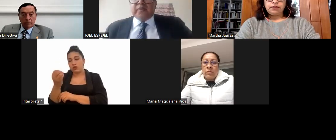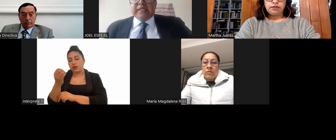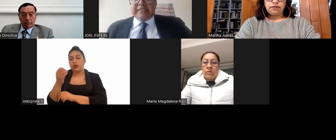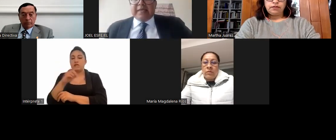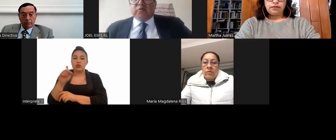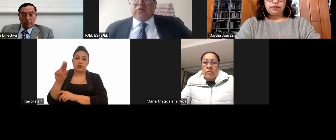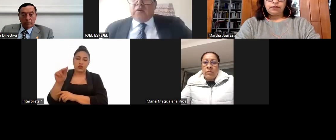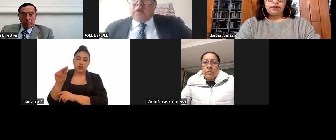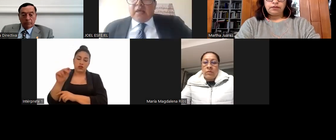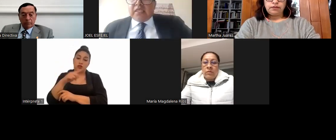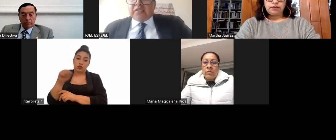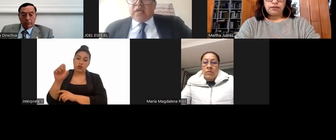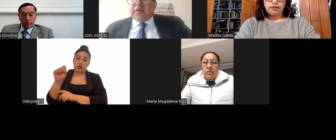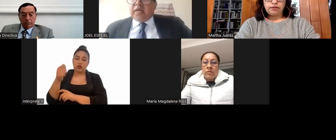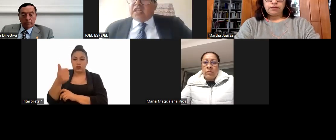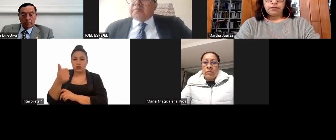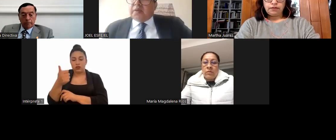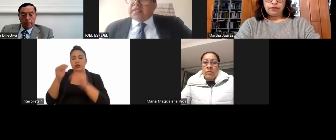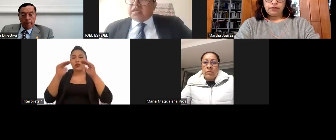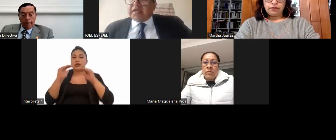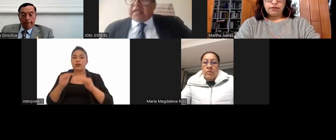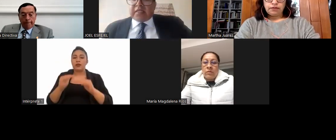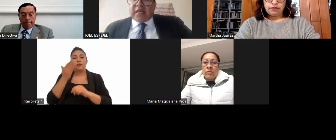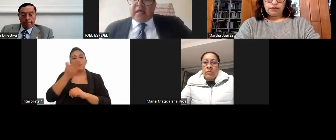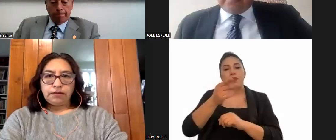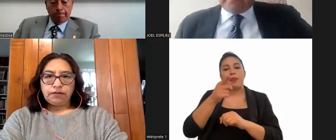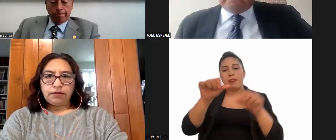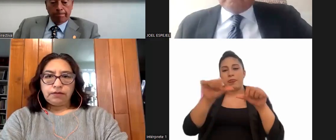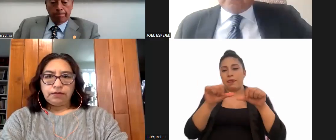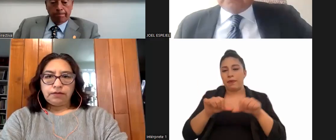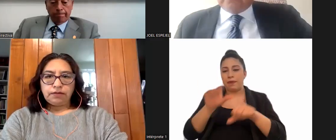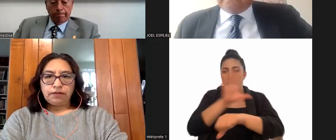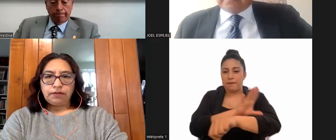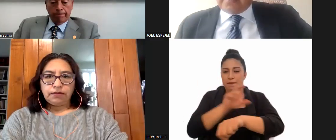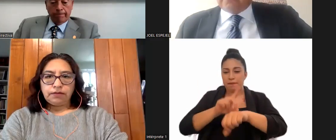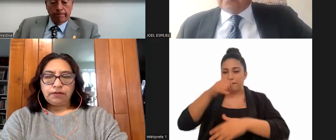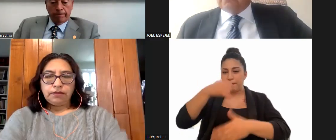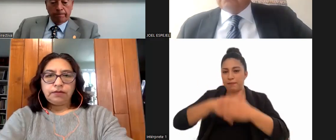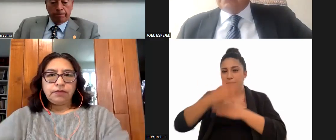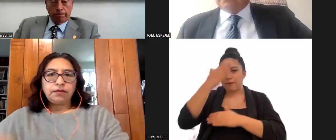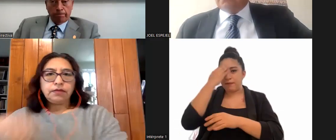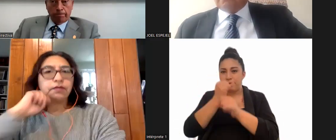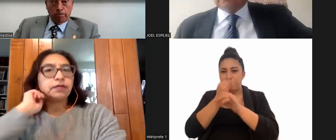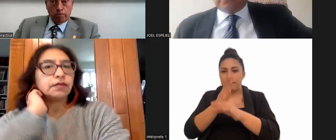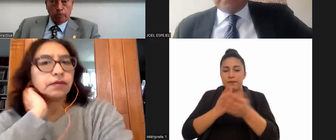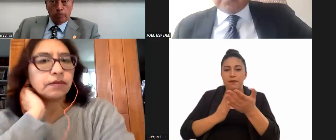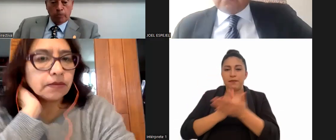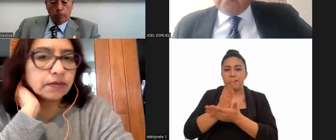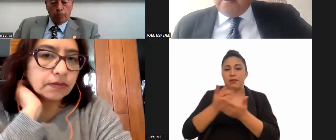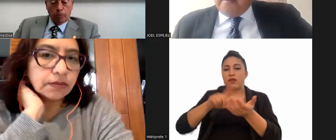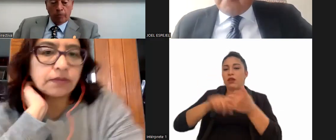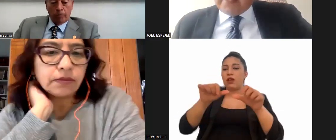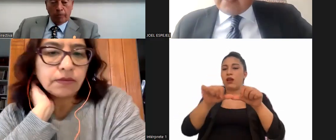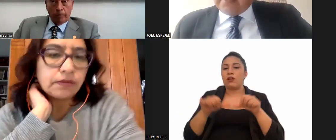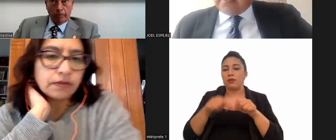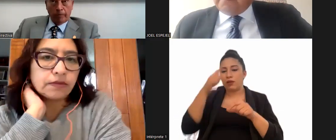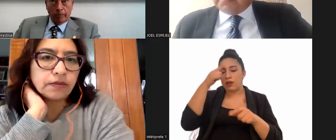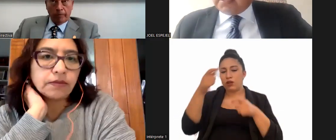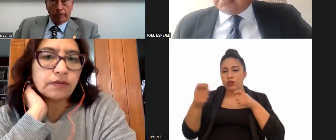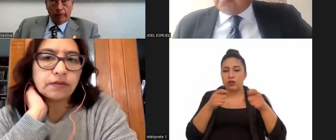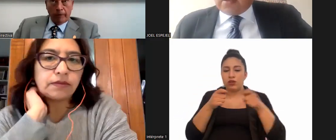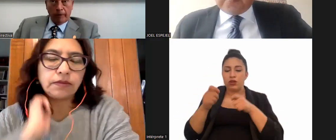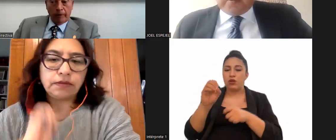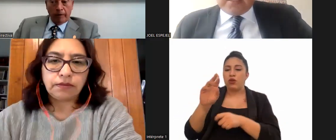09-207-5422-000-166. Segundo, se instruye a la Unidad de Transparencia a través de la Secretaría Ejecutiva de Funciones notificar al órgano de control interno del Congreso de México para que realice